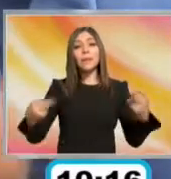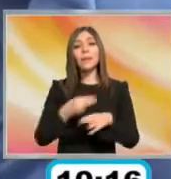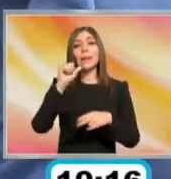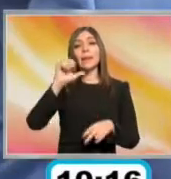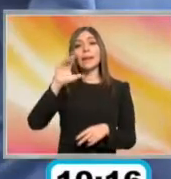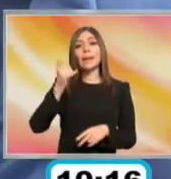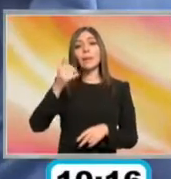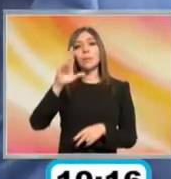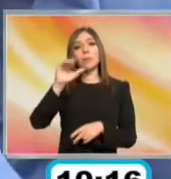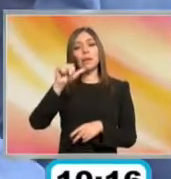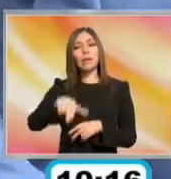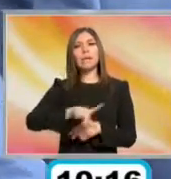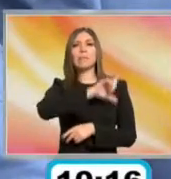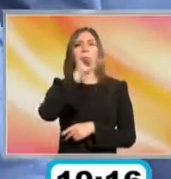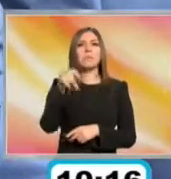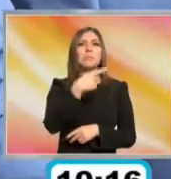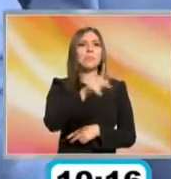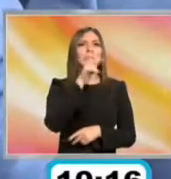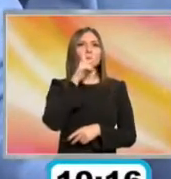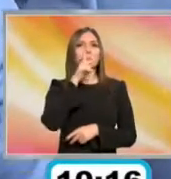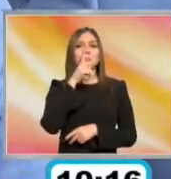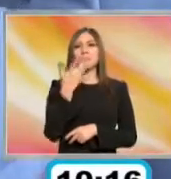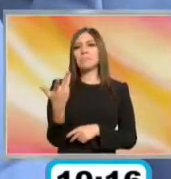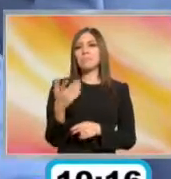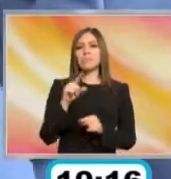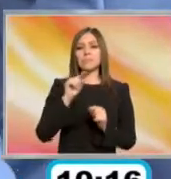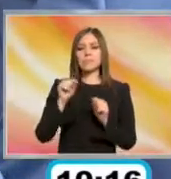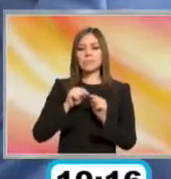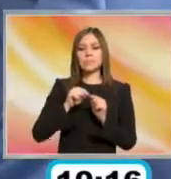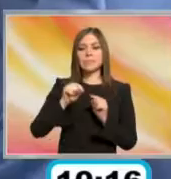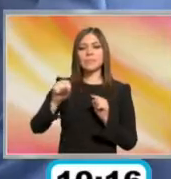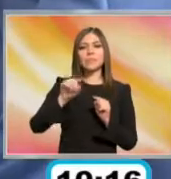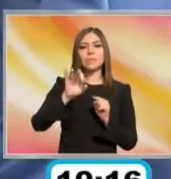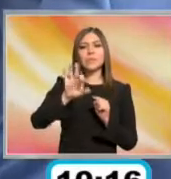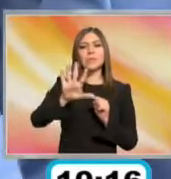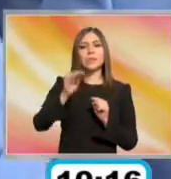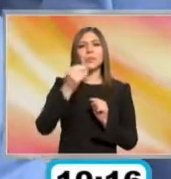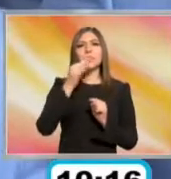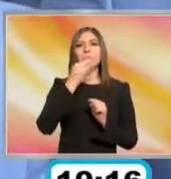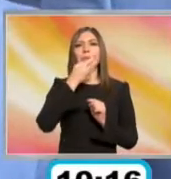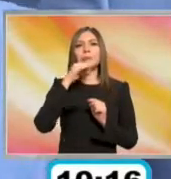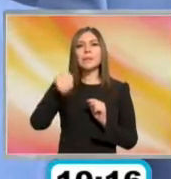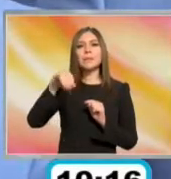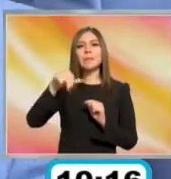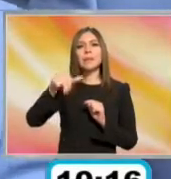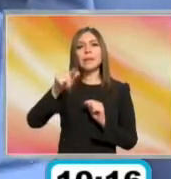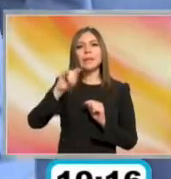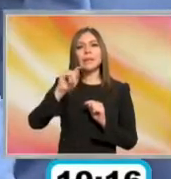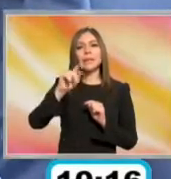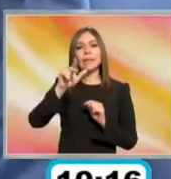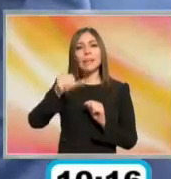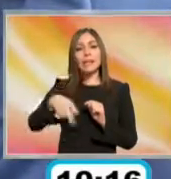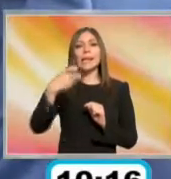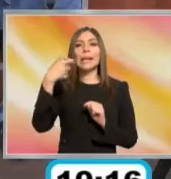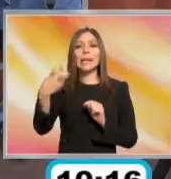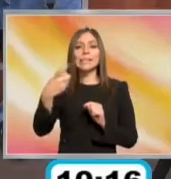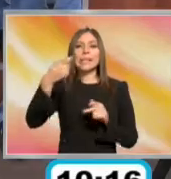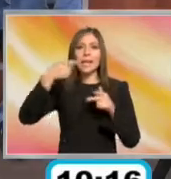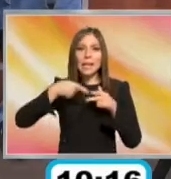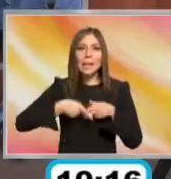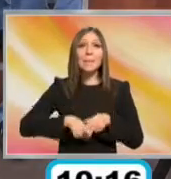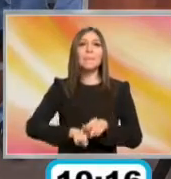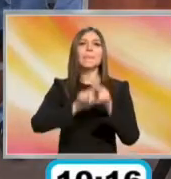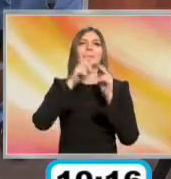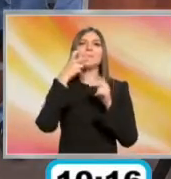papá se lanzó a pues, de 45 minutos de Acayucan, está Minatitlán, y ahí es donde nació el Super Show de los Vázquez. Y ahí nací yo